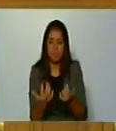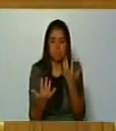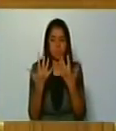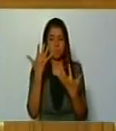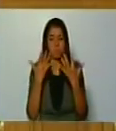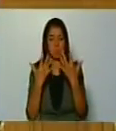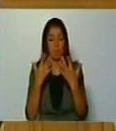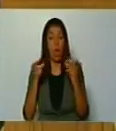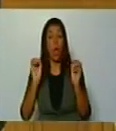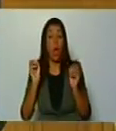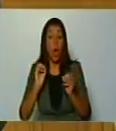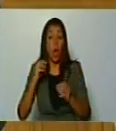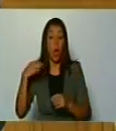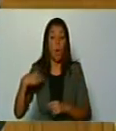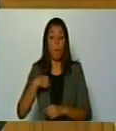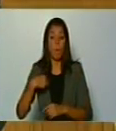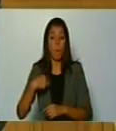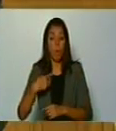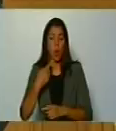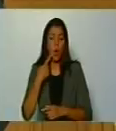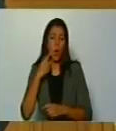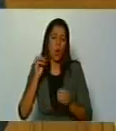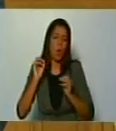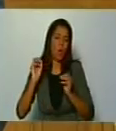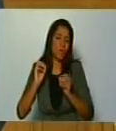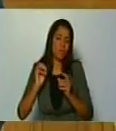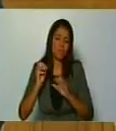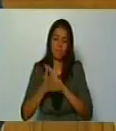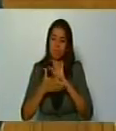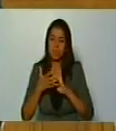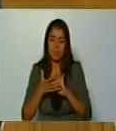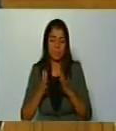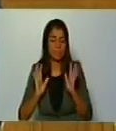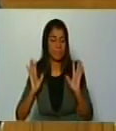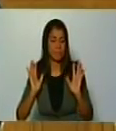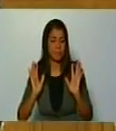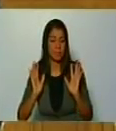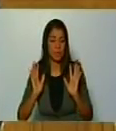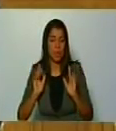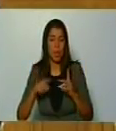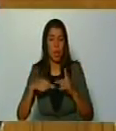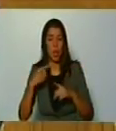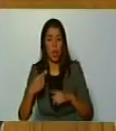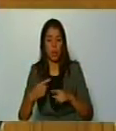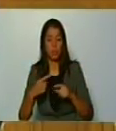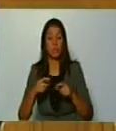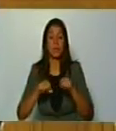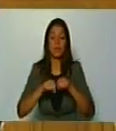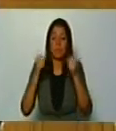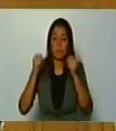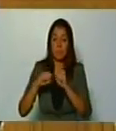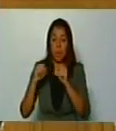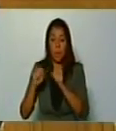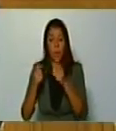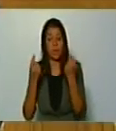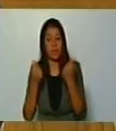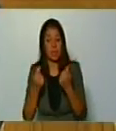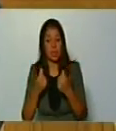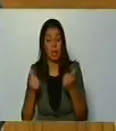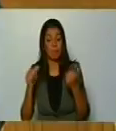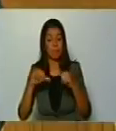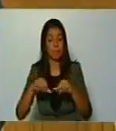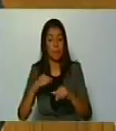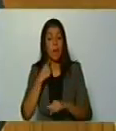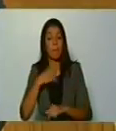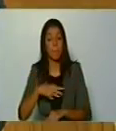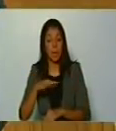trauma irreparable. Esto sin agregar los daños económicos, materiales a la nación